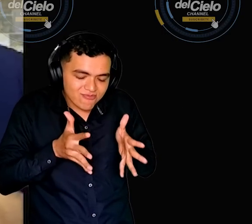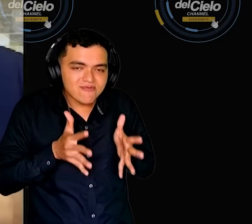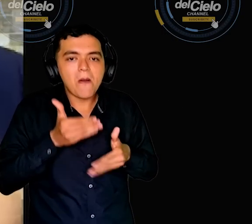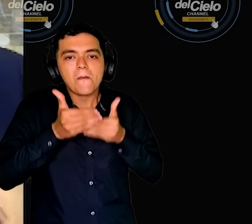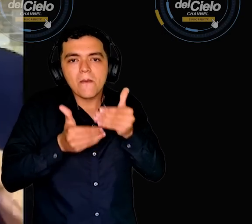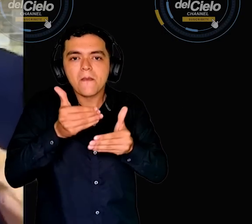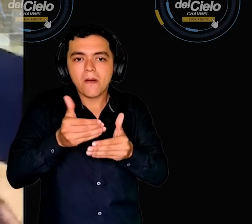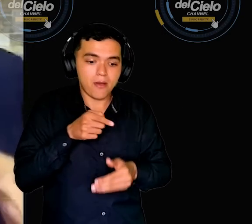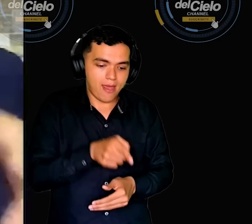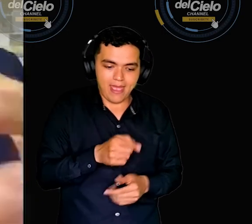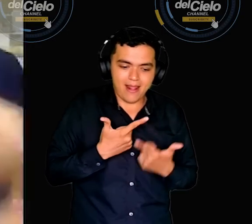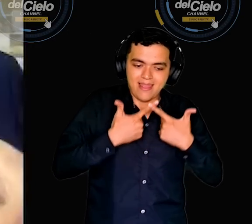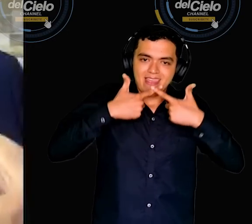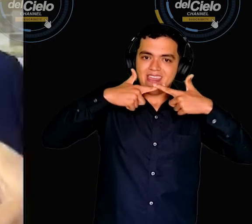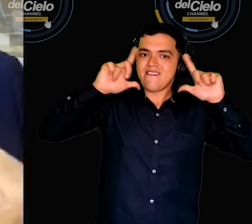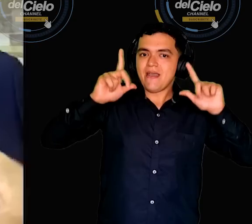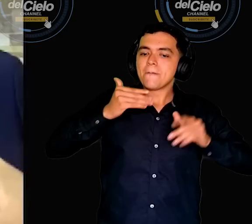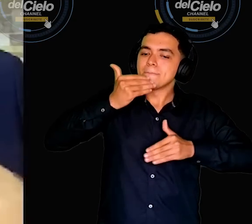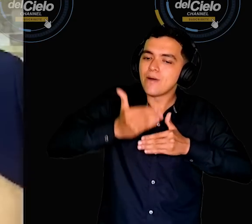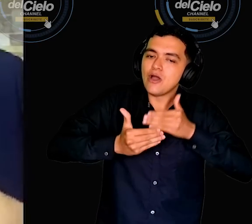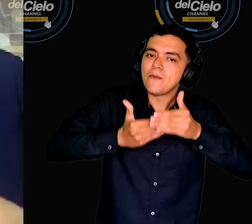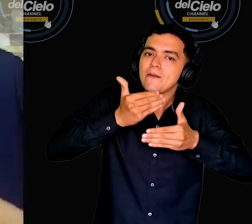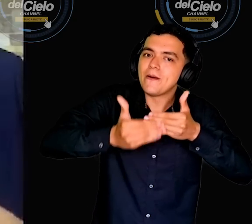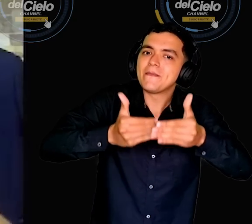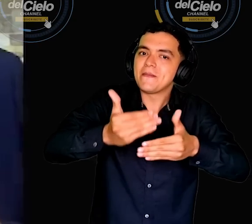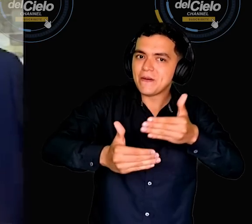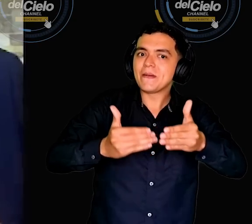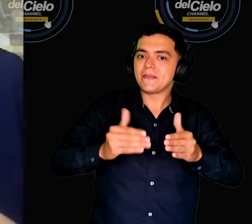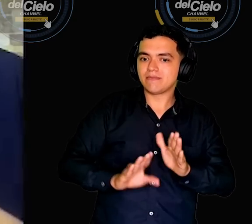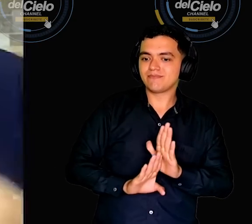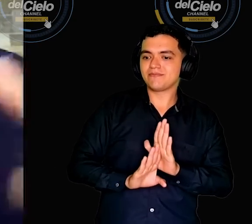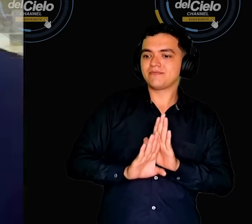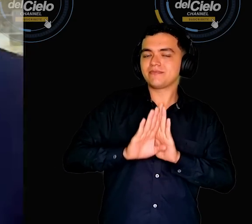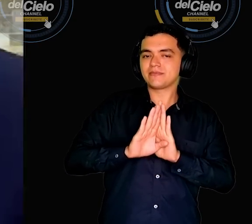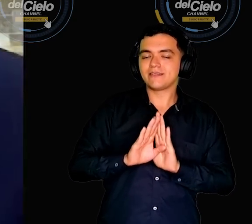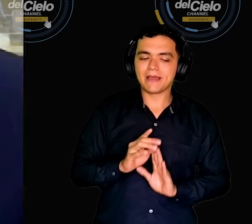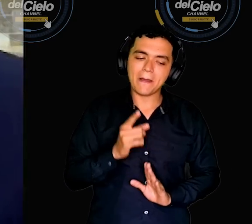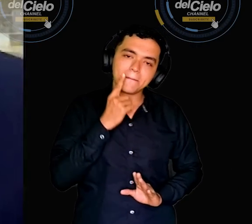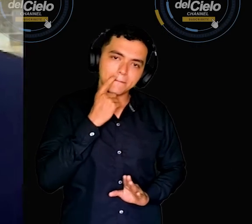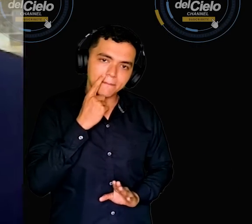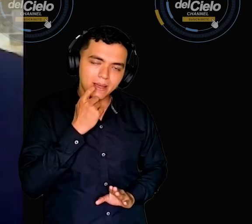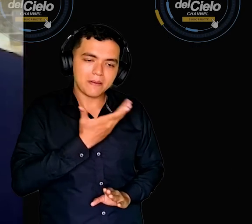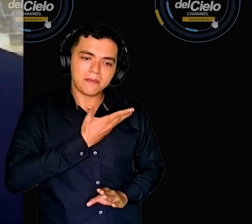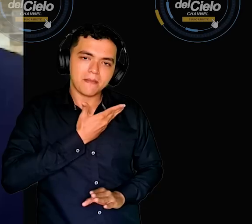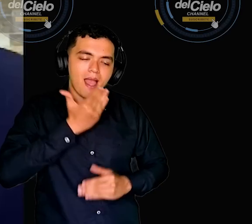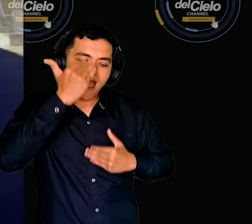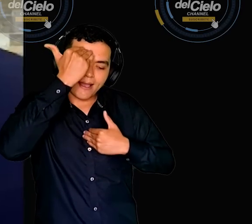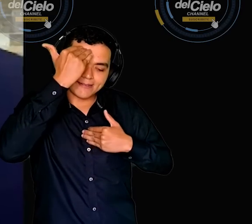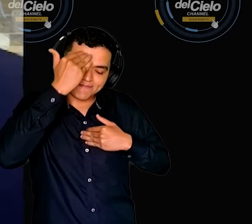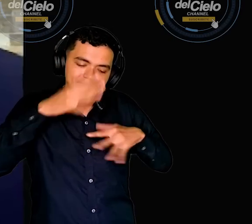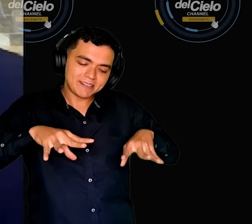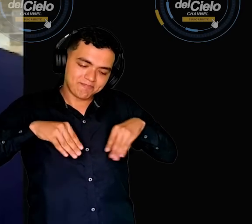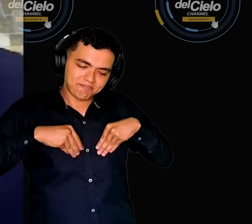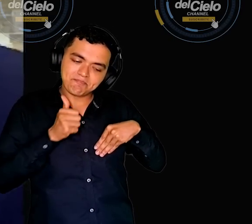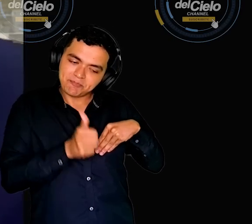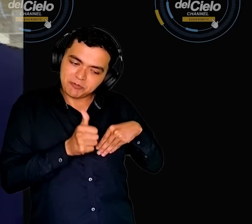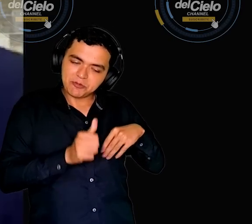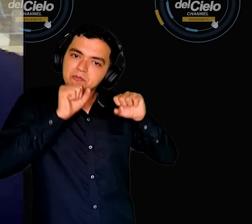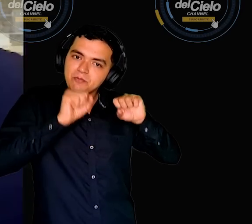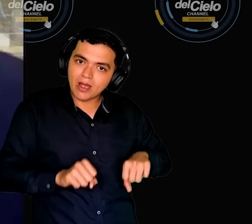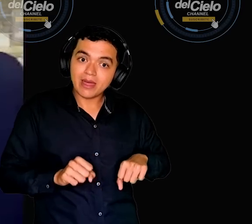nos perdamos el uno al otro, sino que entre los dos vamos a criar a la niña lo mejor que podamos, porque yo soy su padre, la